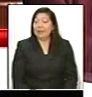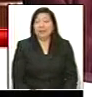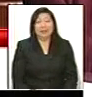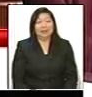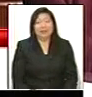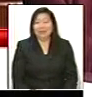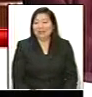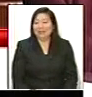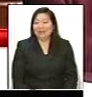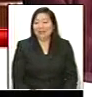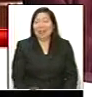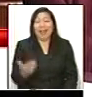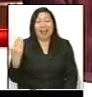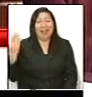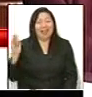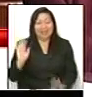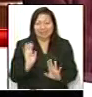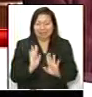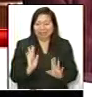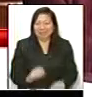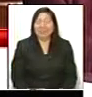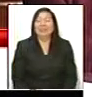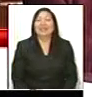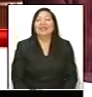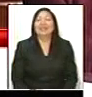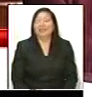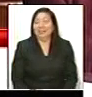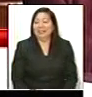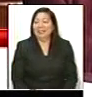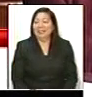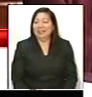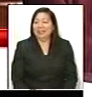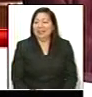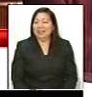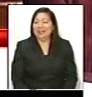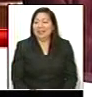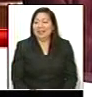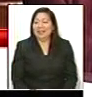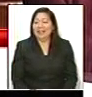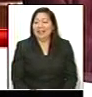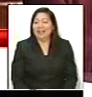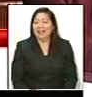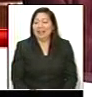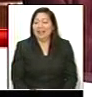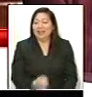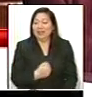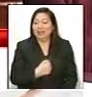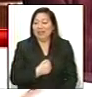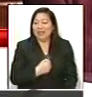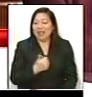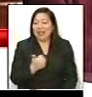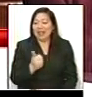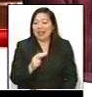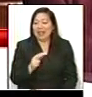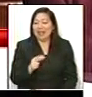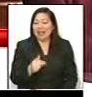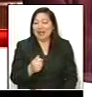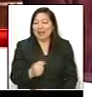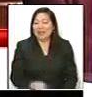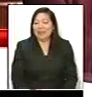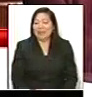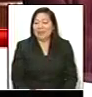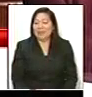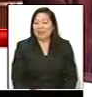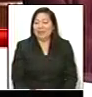siglo XIX, presidenta. No me remito al siglo XIX. Ya esté. Yo extraño a Marco Arana, que me hubiese dado más margen para hablar, pero